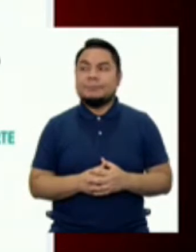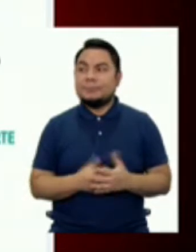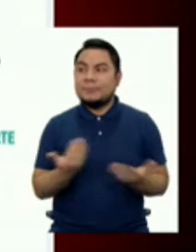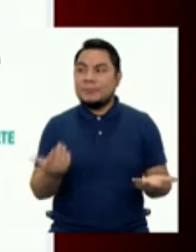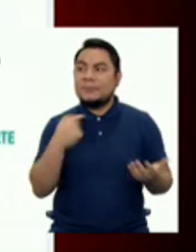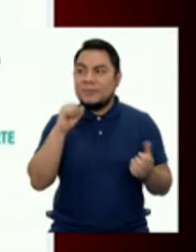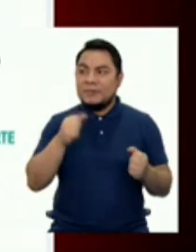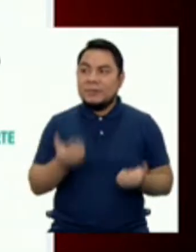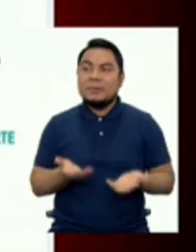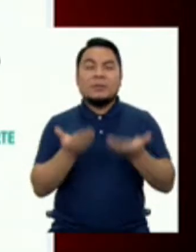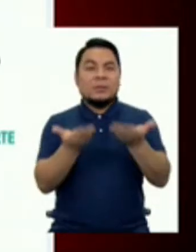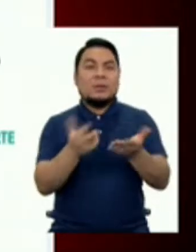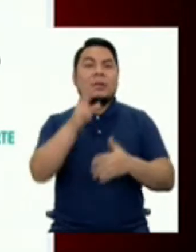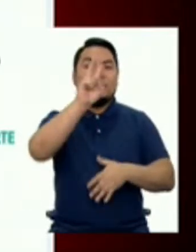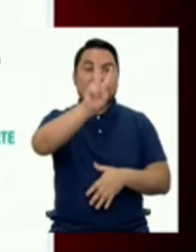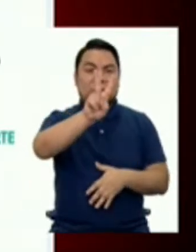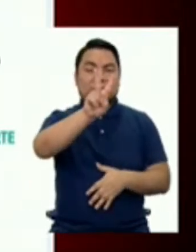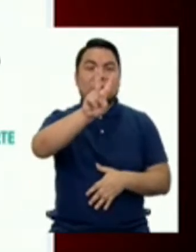disponer